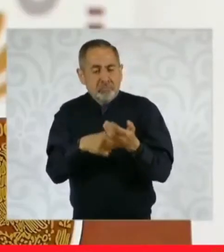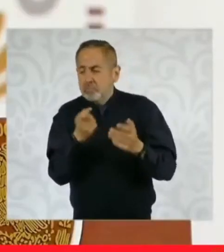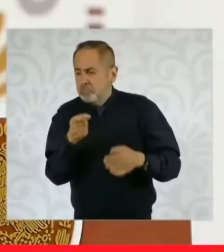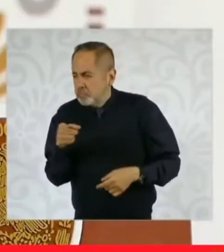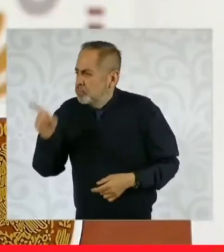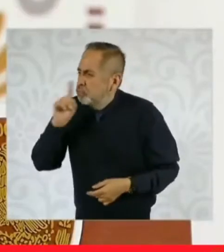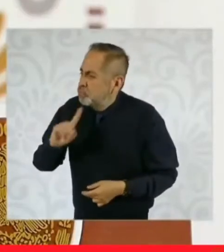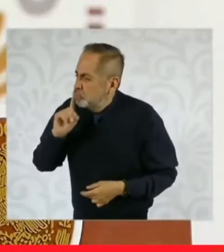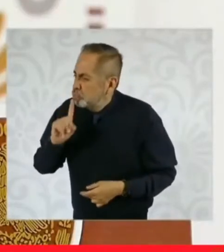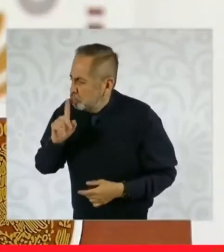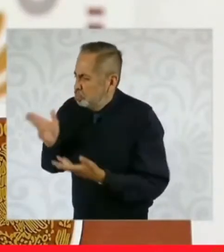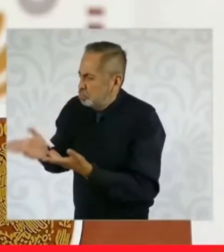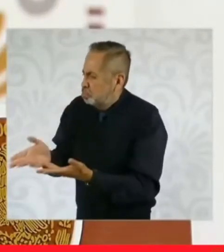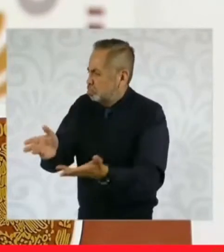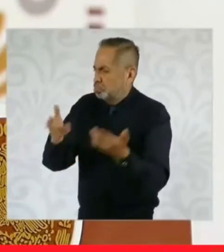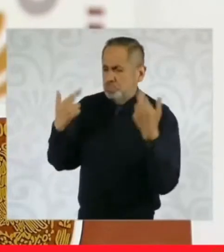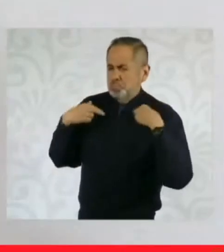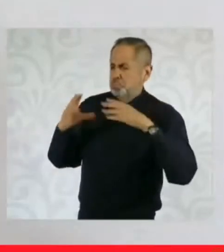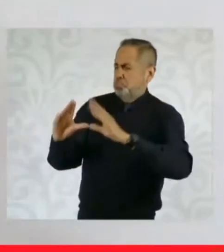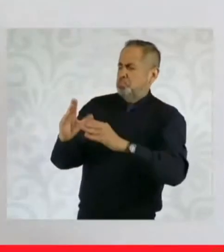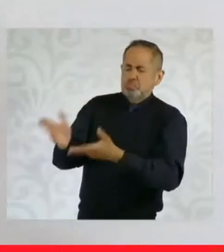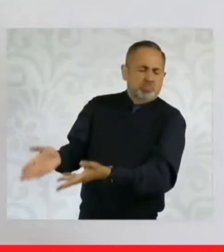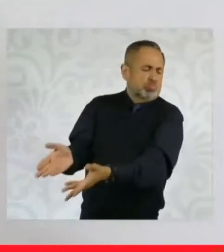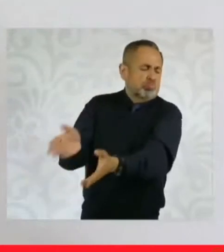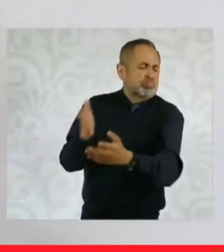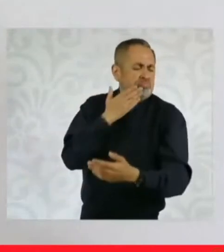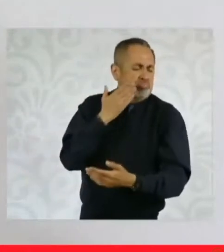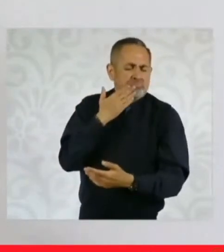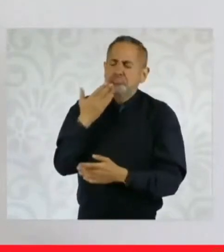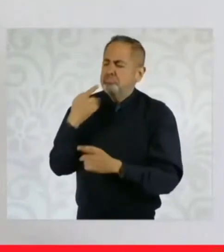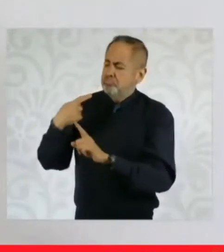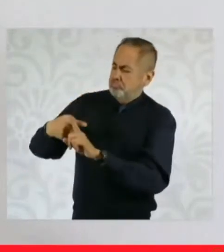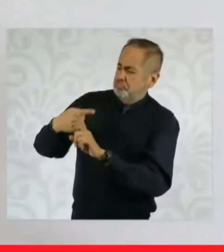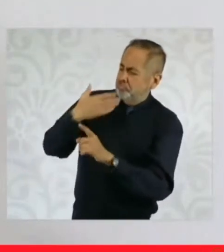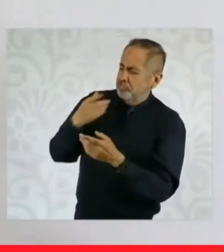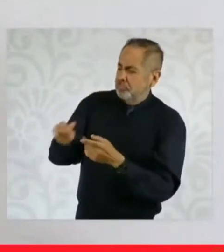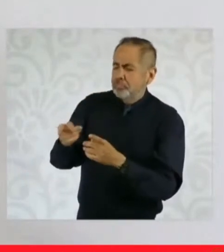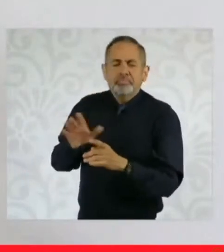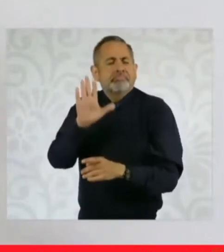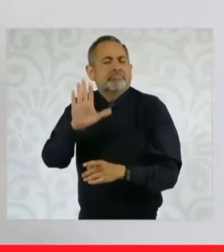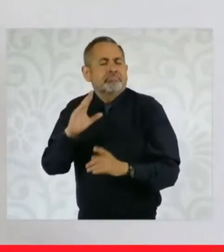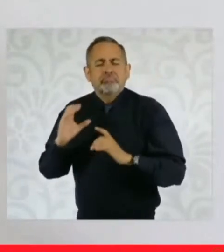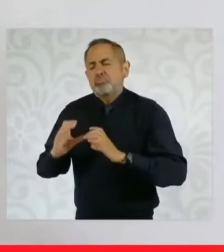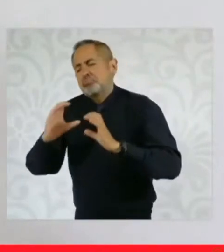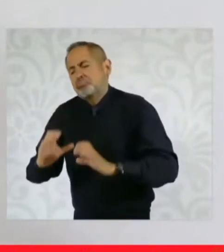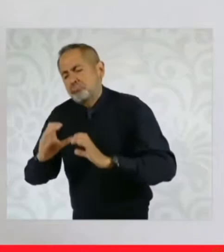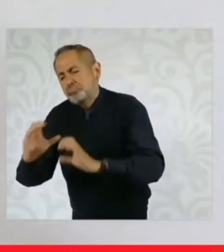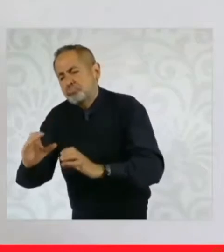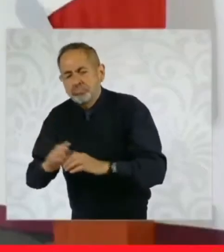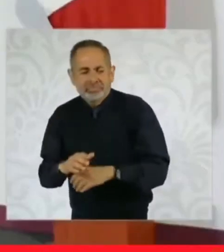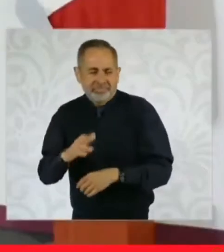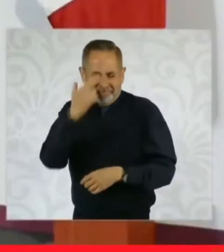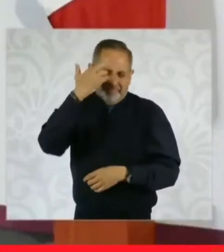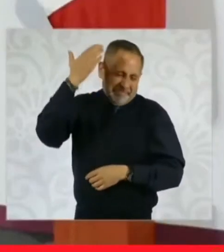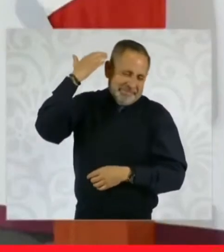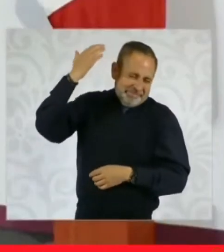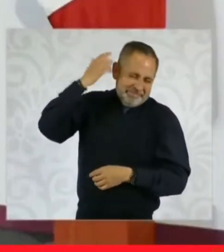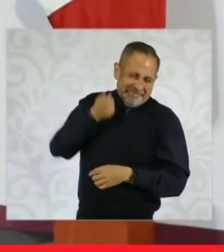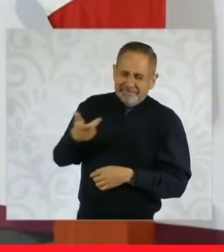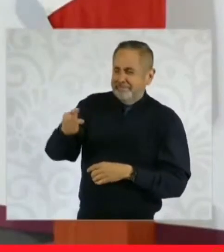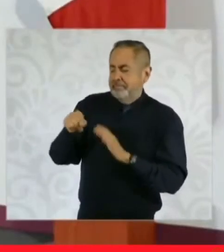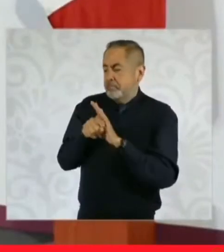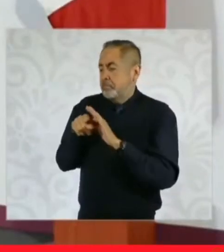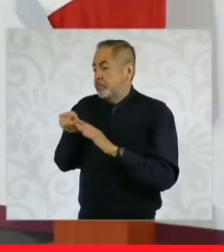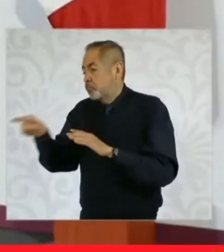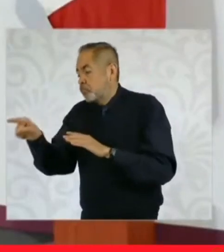las mujeres. ¿Por qué razón? Porque estaba muy ligada, pues, a la parte del cuidado. Este era estereotipo del ángel